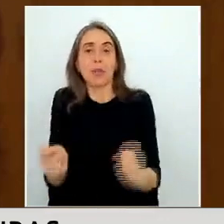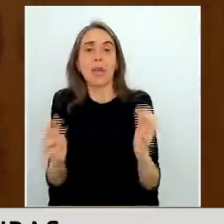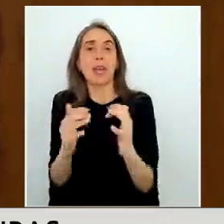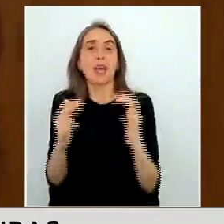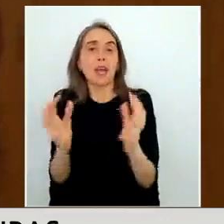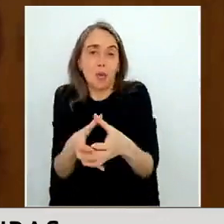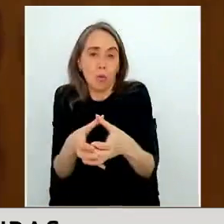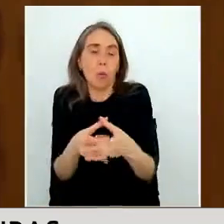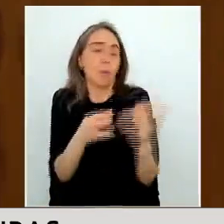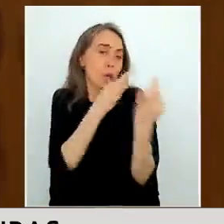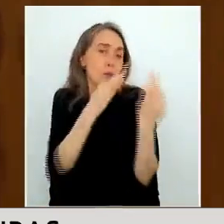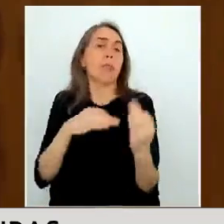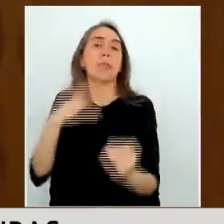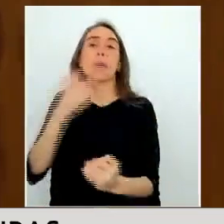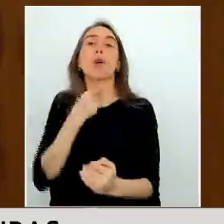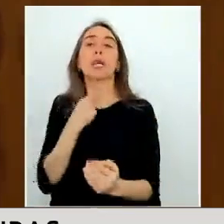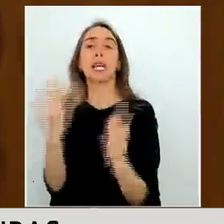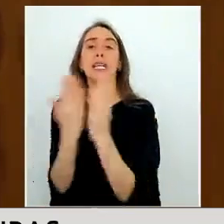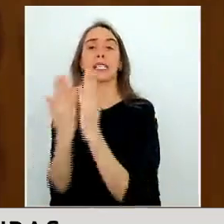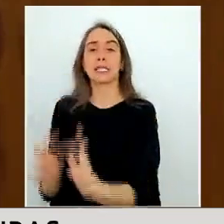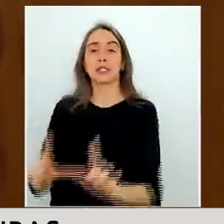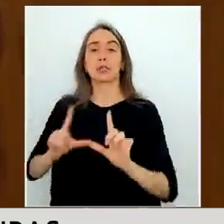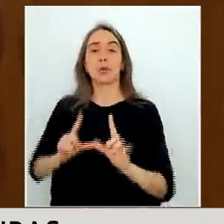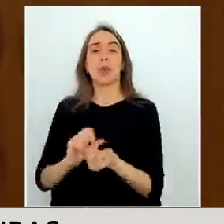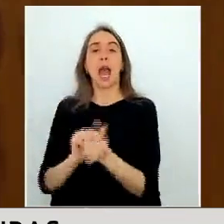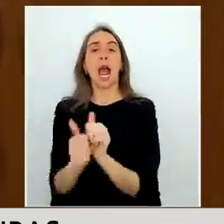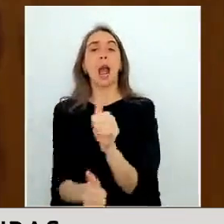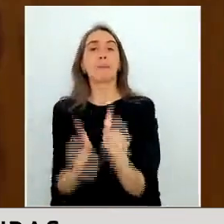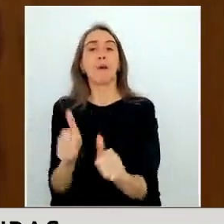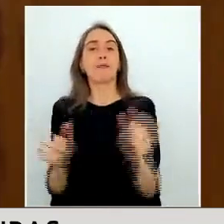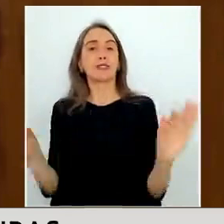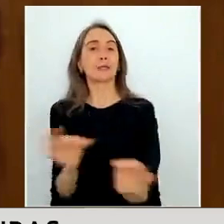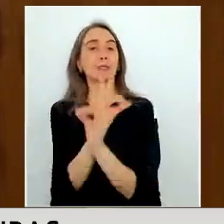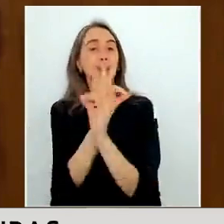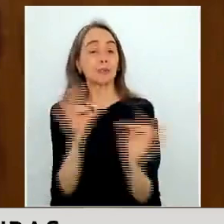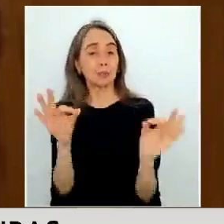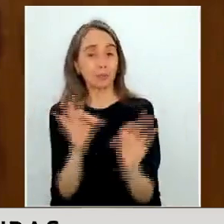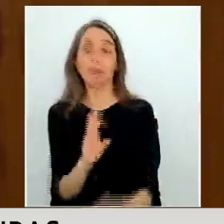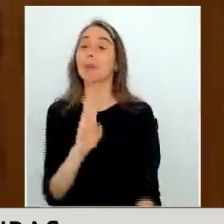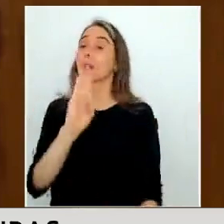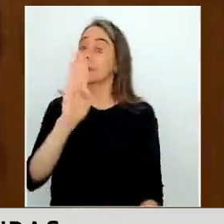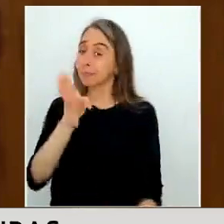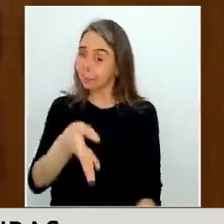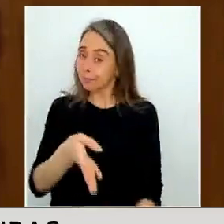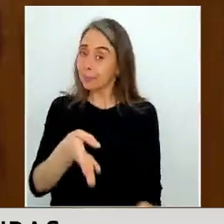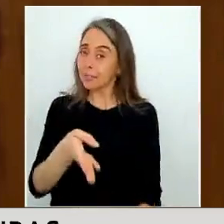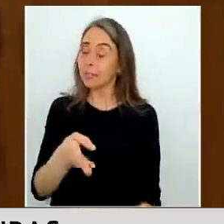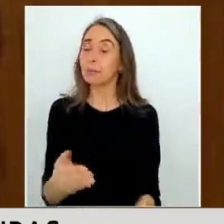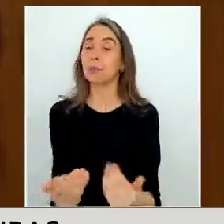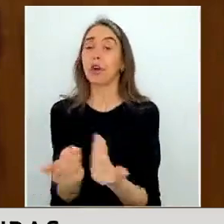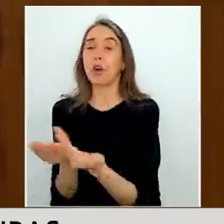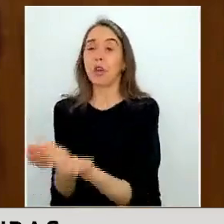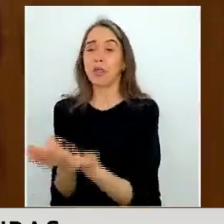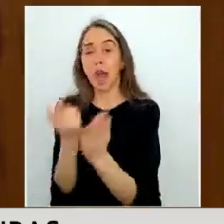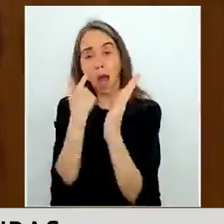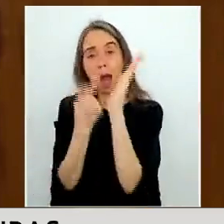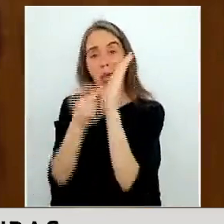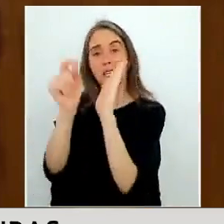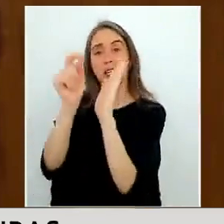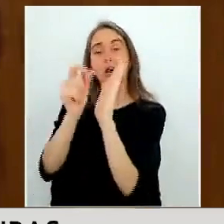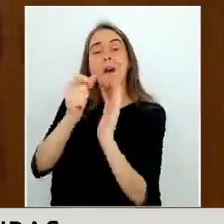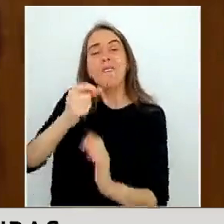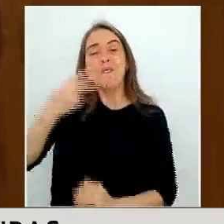carrera además profesional en la música por eso resulta un deber entregarle un debido reconocimiento y valorización a las